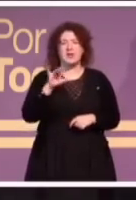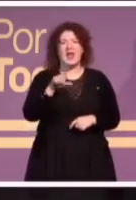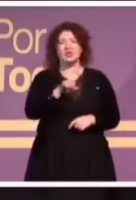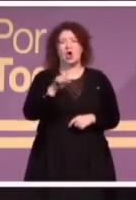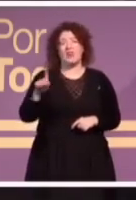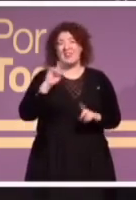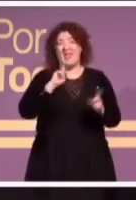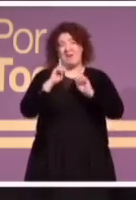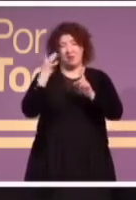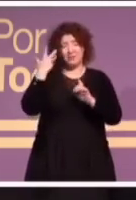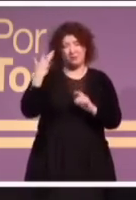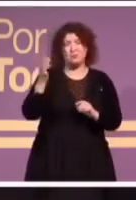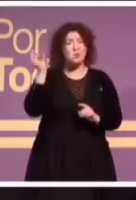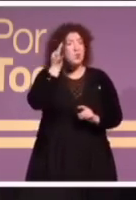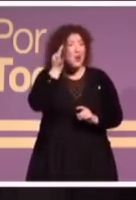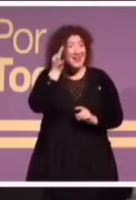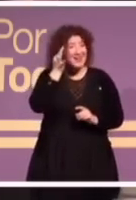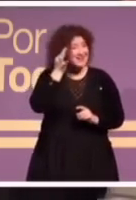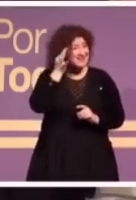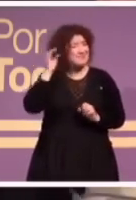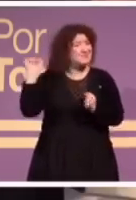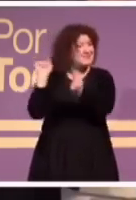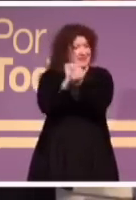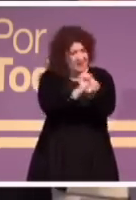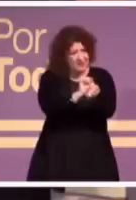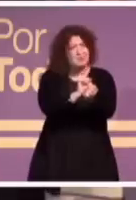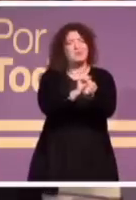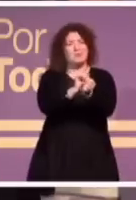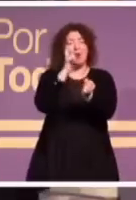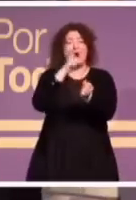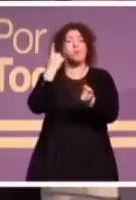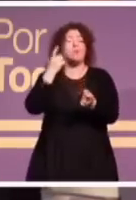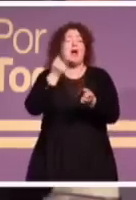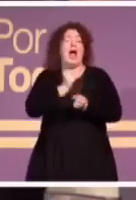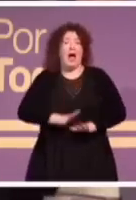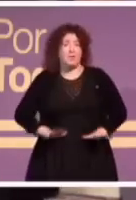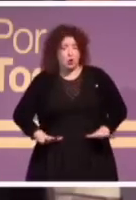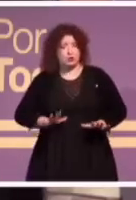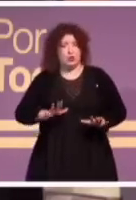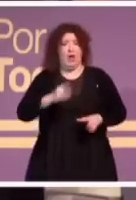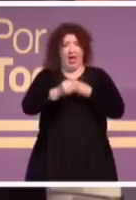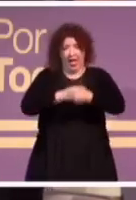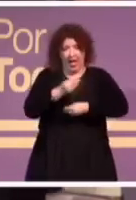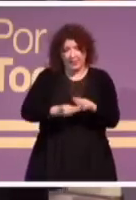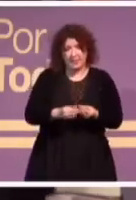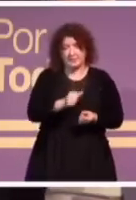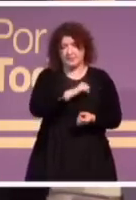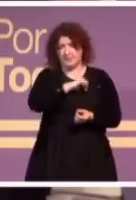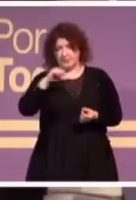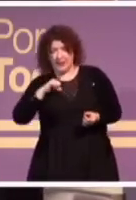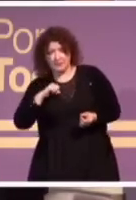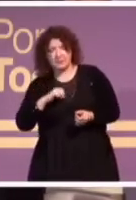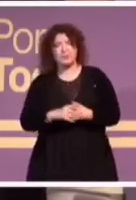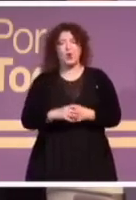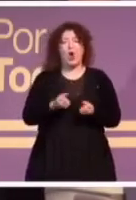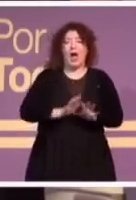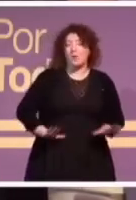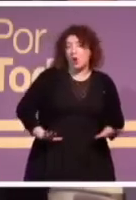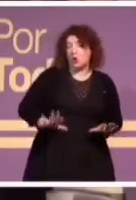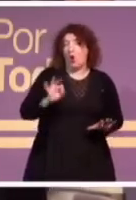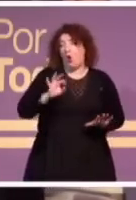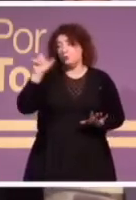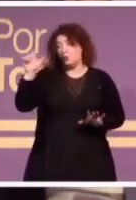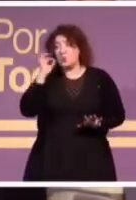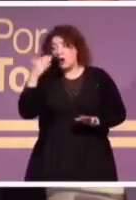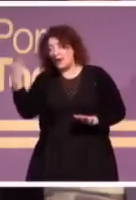encarcelado a mujeres por practicar interrupciones voluntarias del embarazo, por abortar o por ayudar